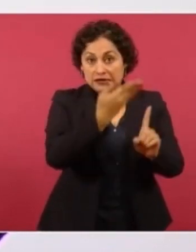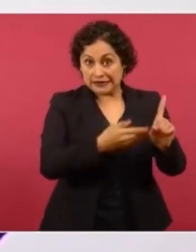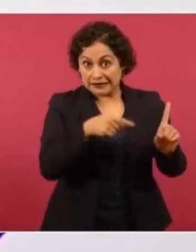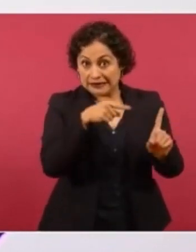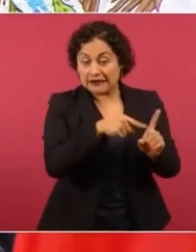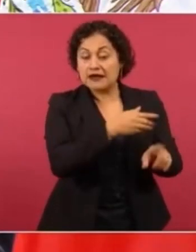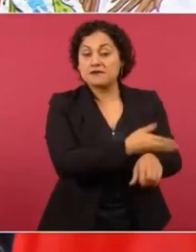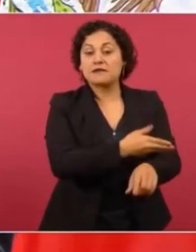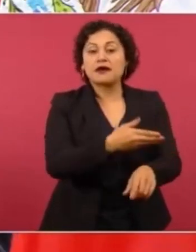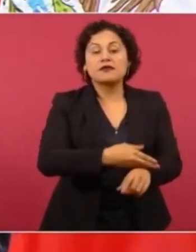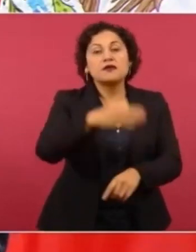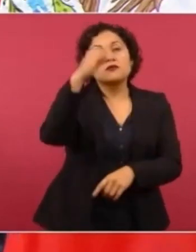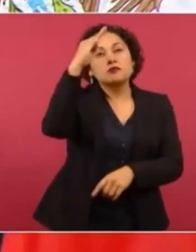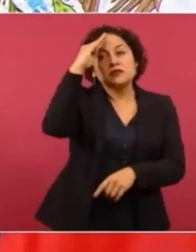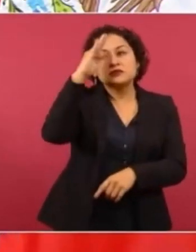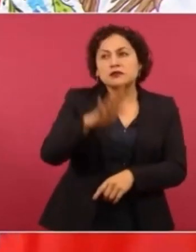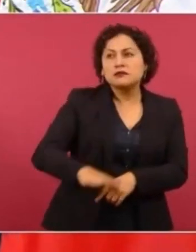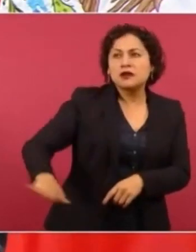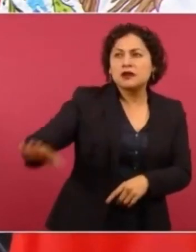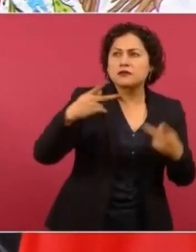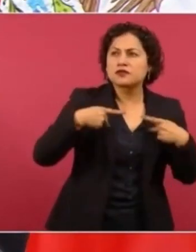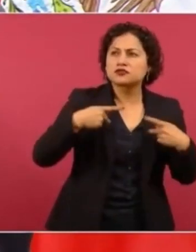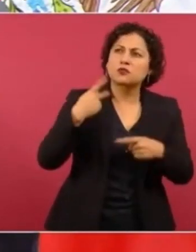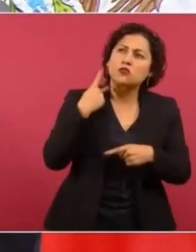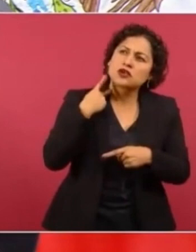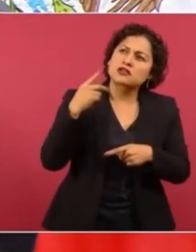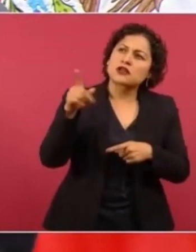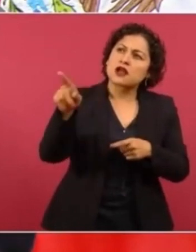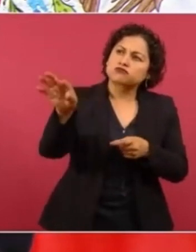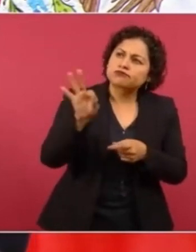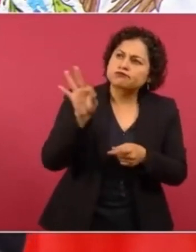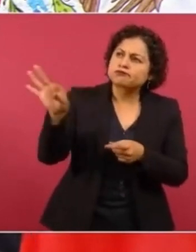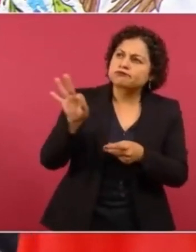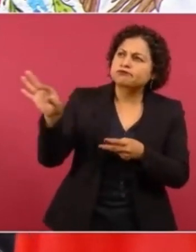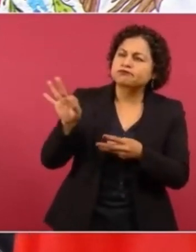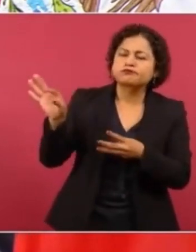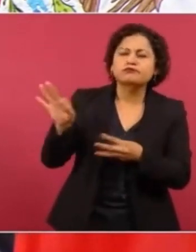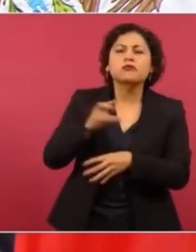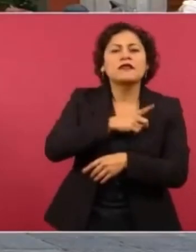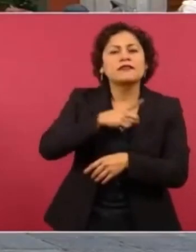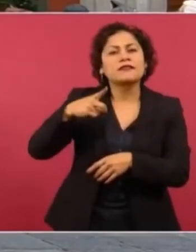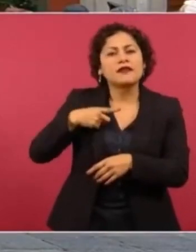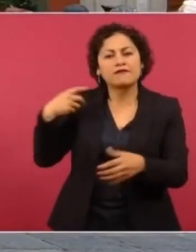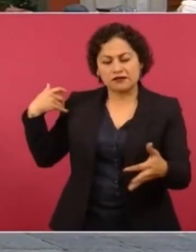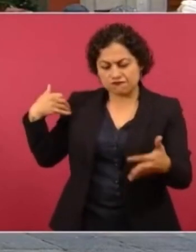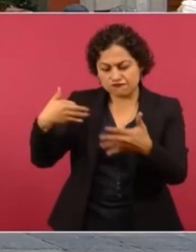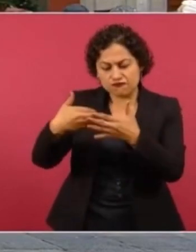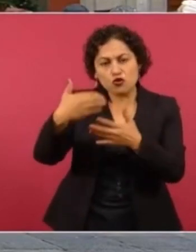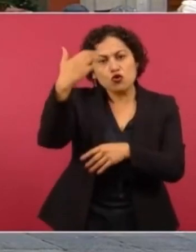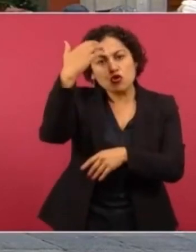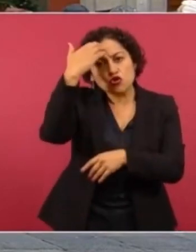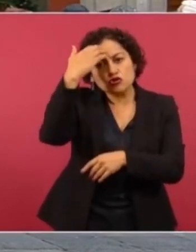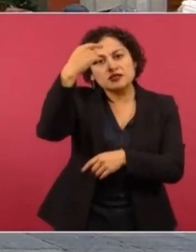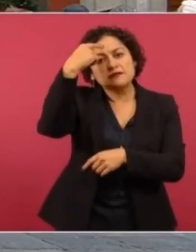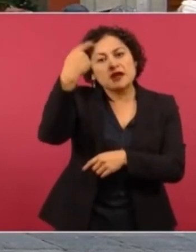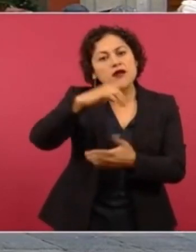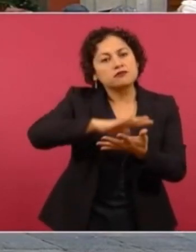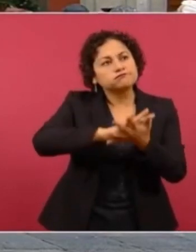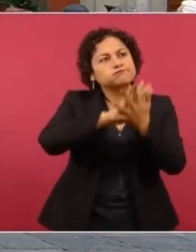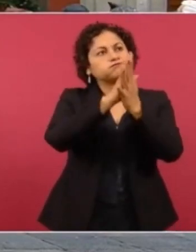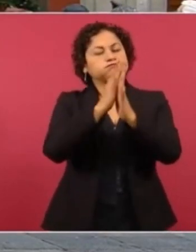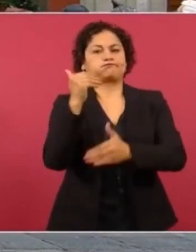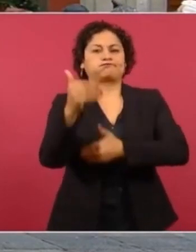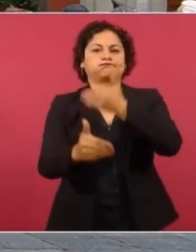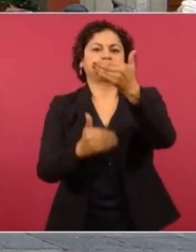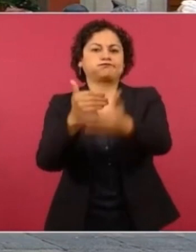tener políticos que conocieran a fondo la sociedad mexicana a través de sus procesos históricos no recuerdo